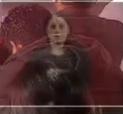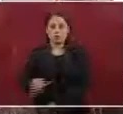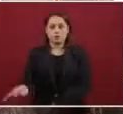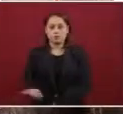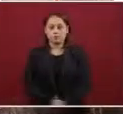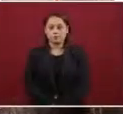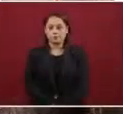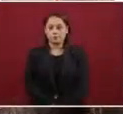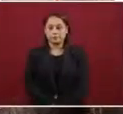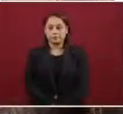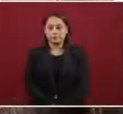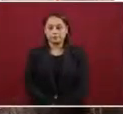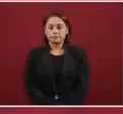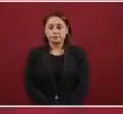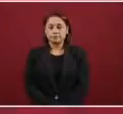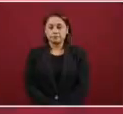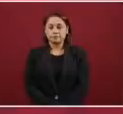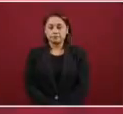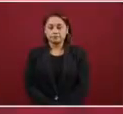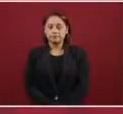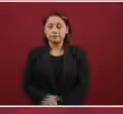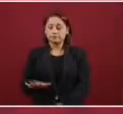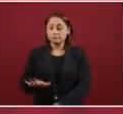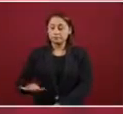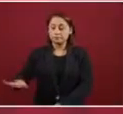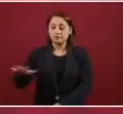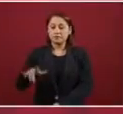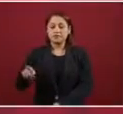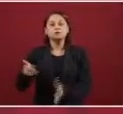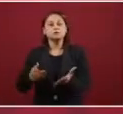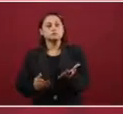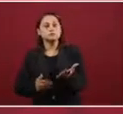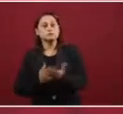que de otra manera sería muy difícil.